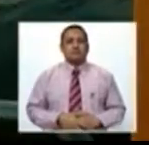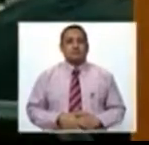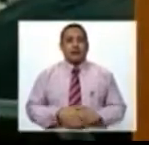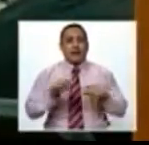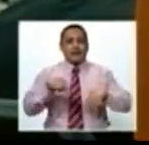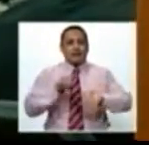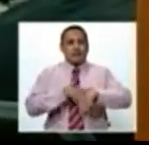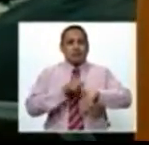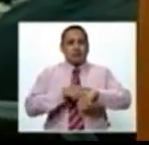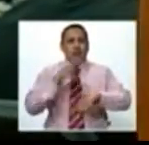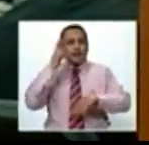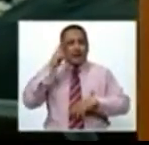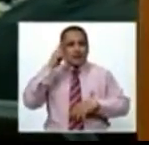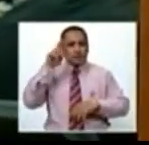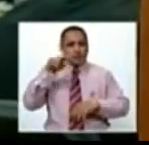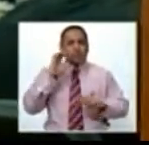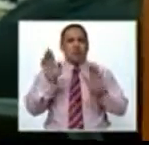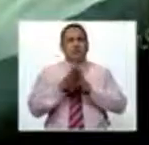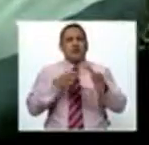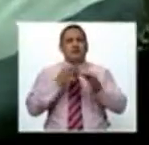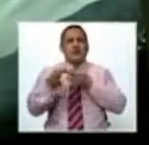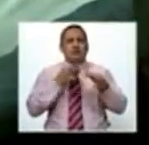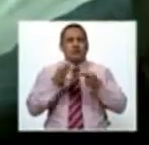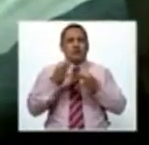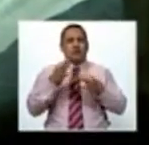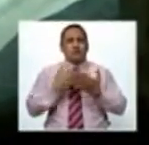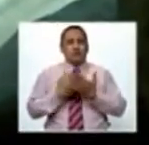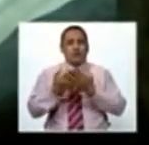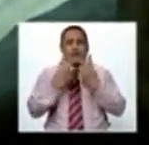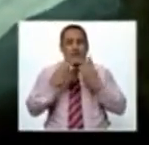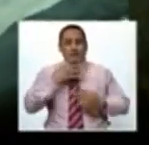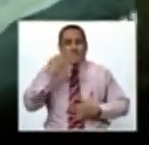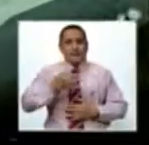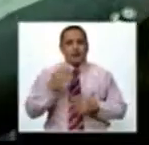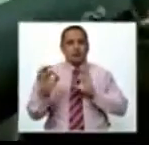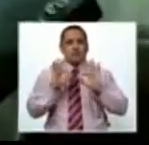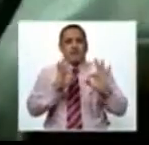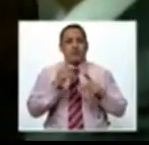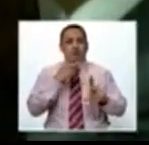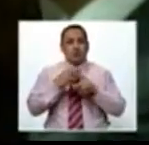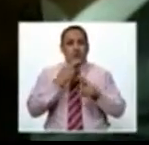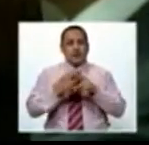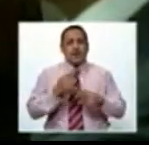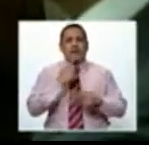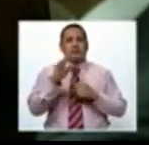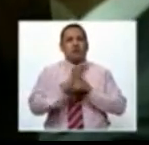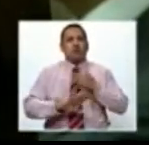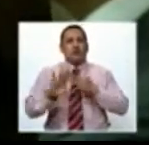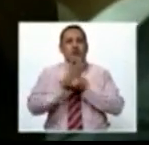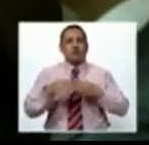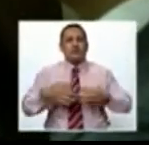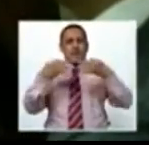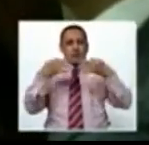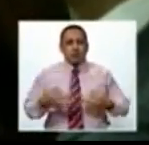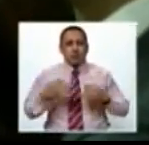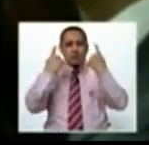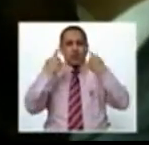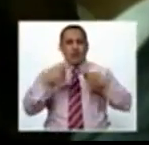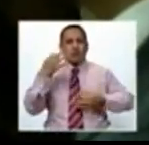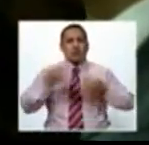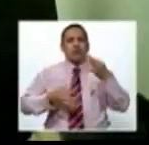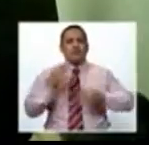Este plazo razonable, que encuentra explicación, de hecho literal en su mismo nombre, está protegido y considerado en el sistema